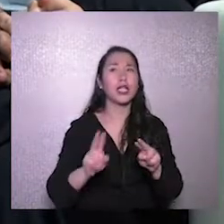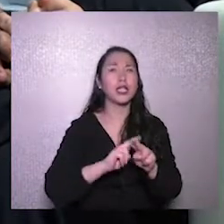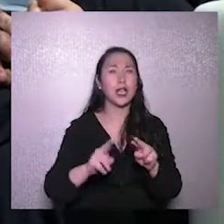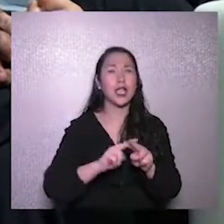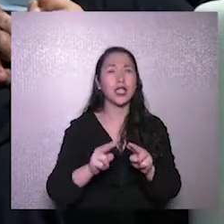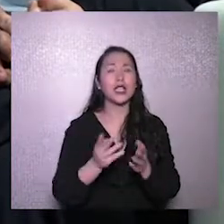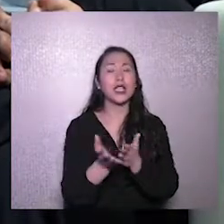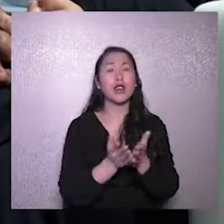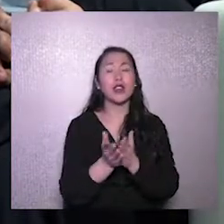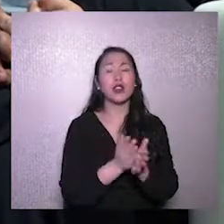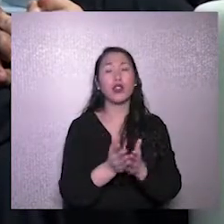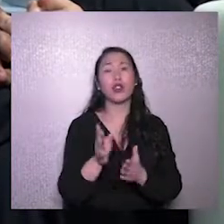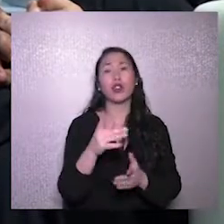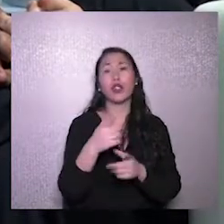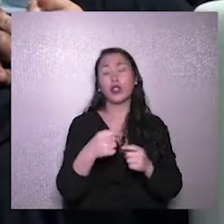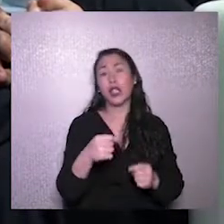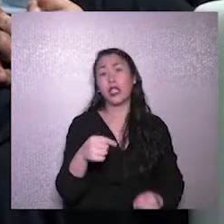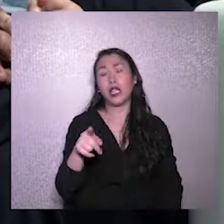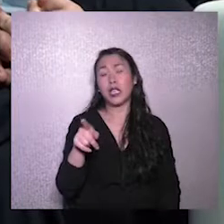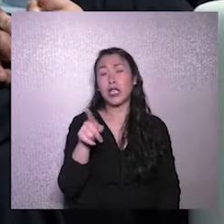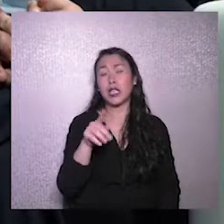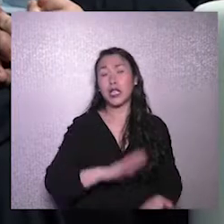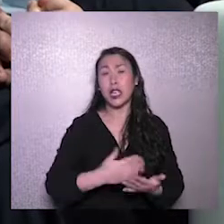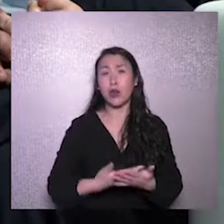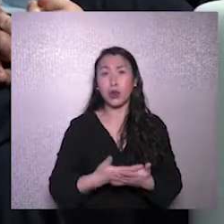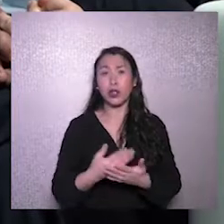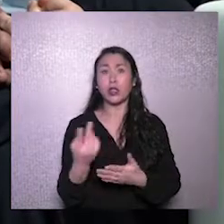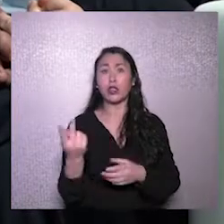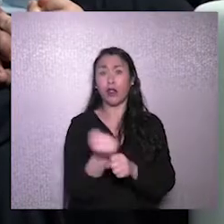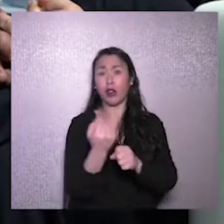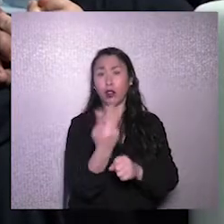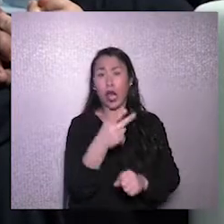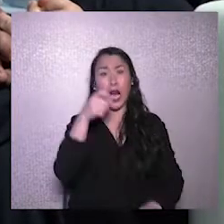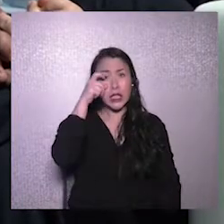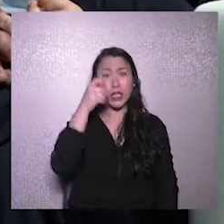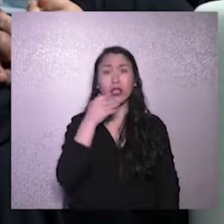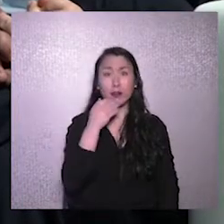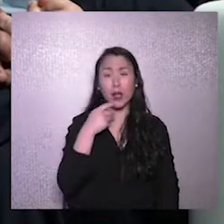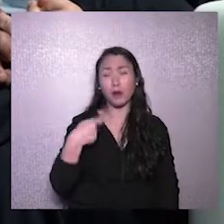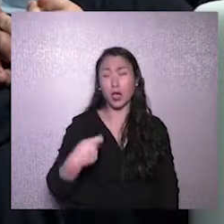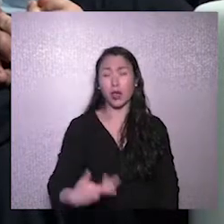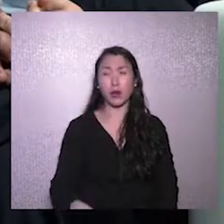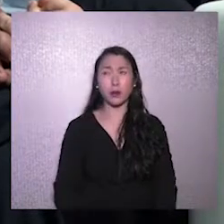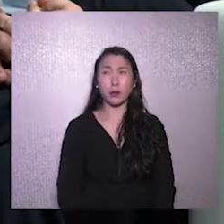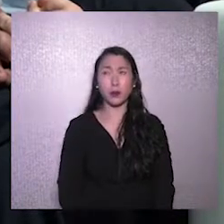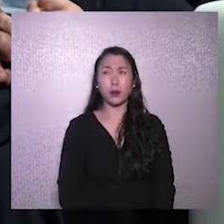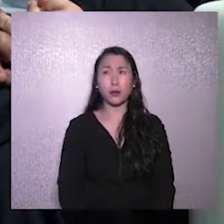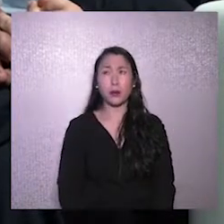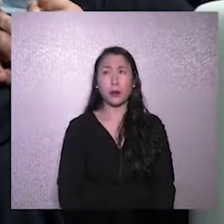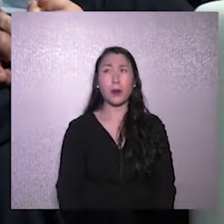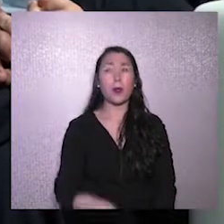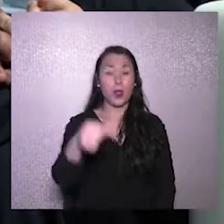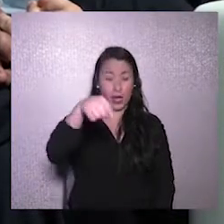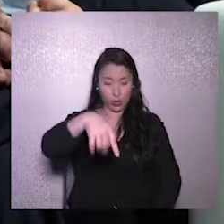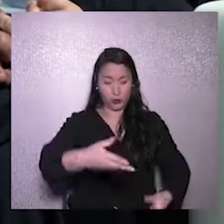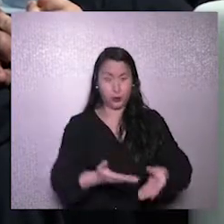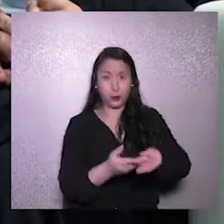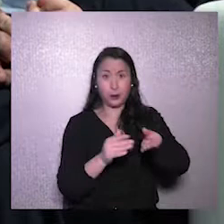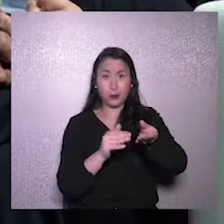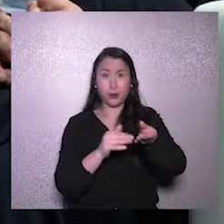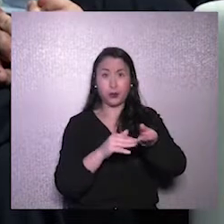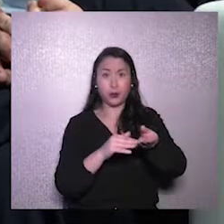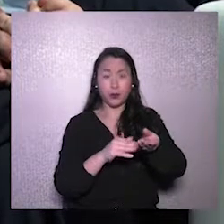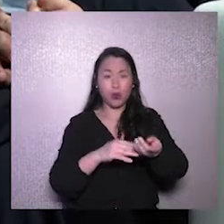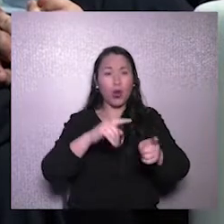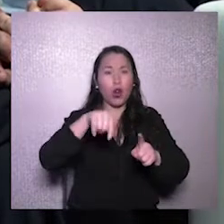año 52, trabajaron Eduardo Cruz Coque y Salvador Allende como senadores. Esto de alguna manera retoma esa